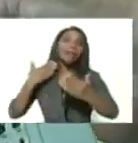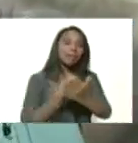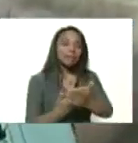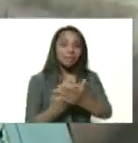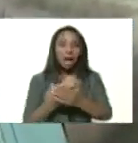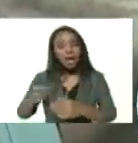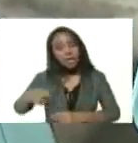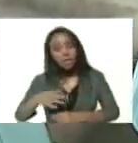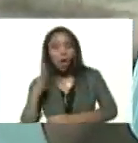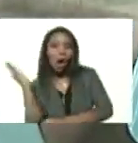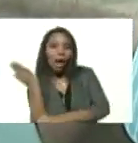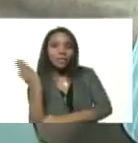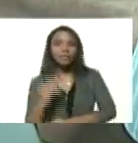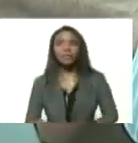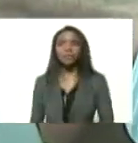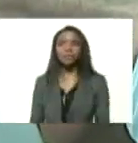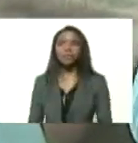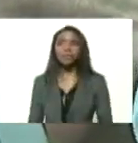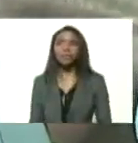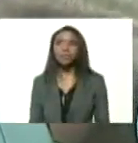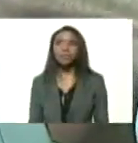Hacha.